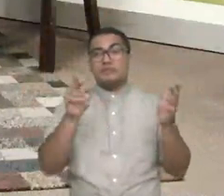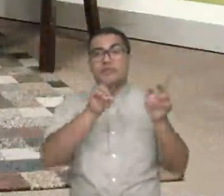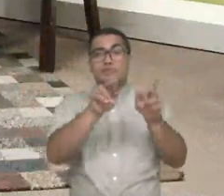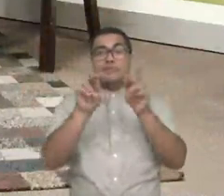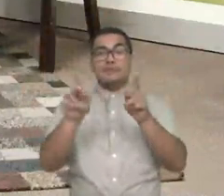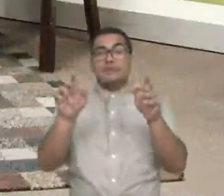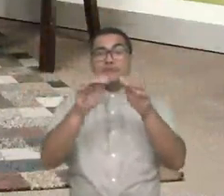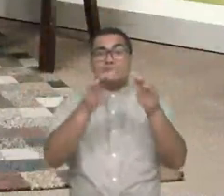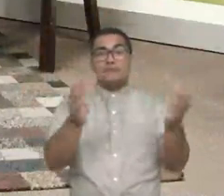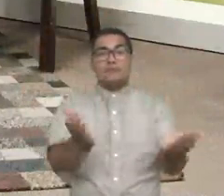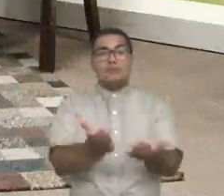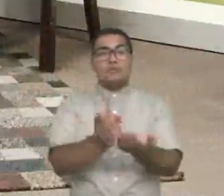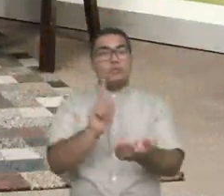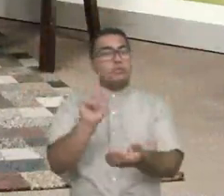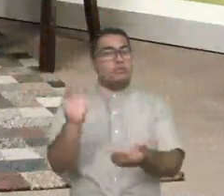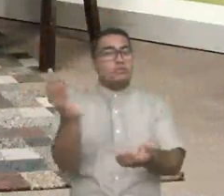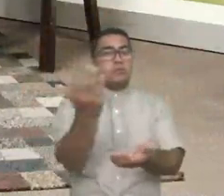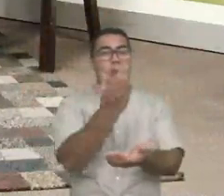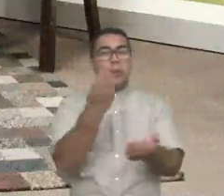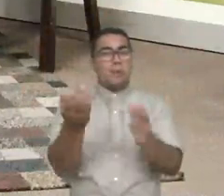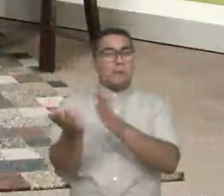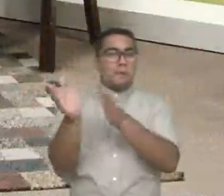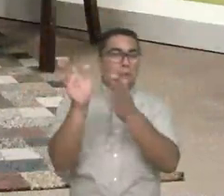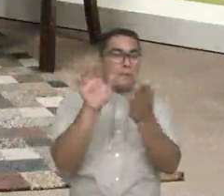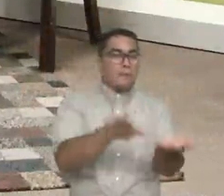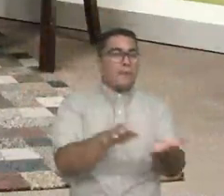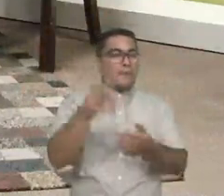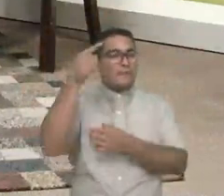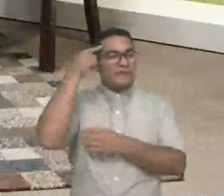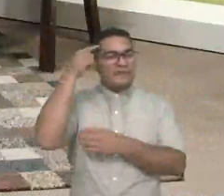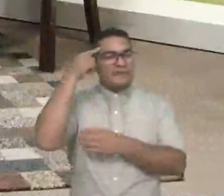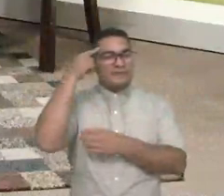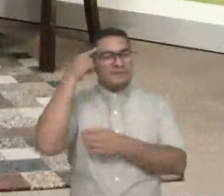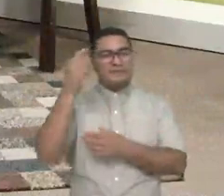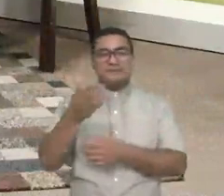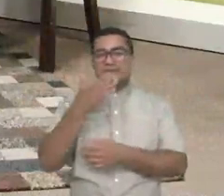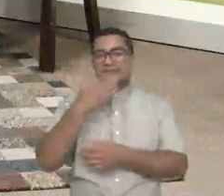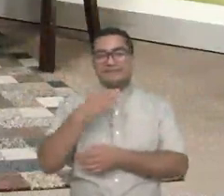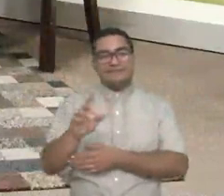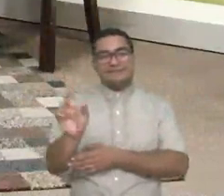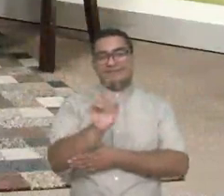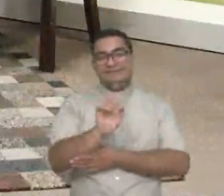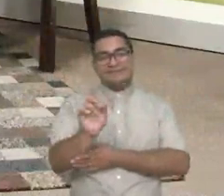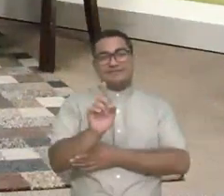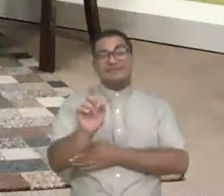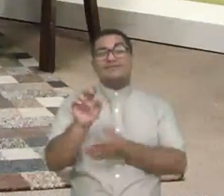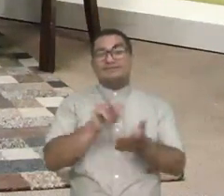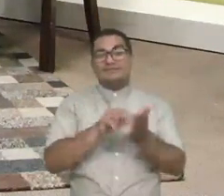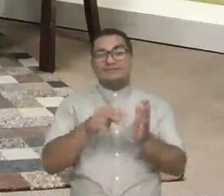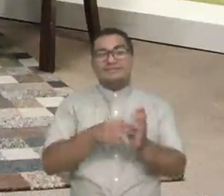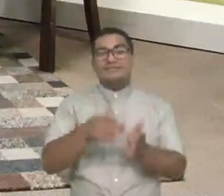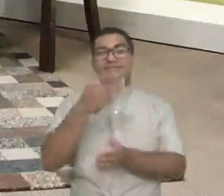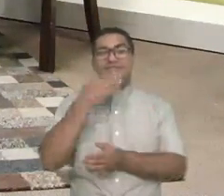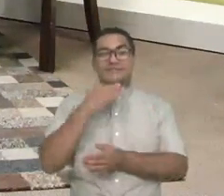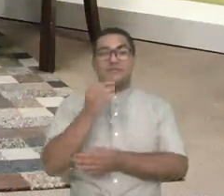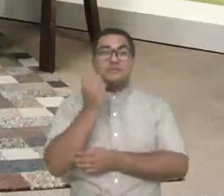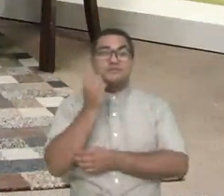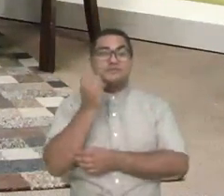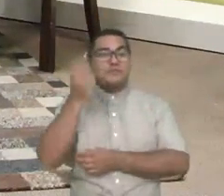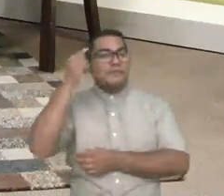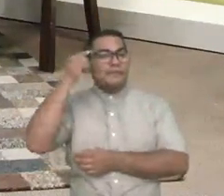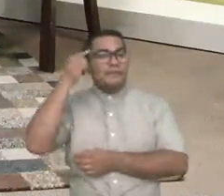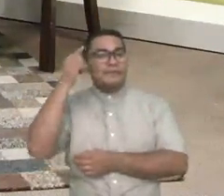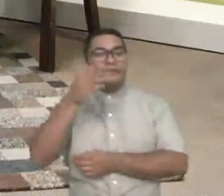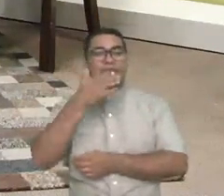vamos a ir muriendo uno por uno. O sea, tienen una mente. Por eso te digo que son pensamientos muy, muy negativos. Y eso, un pensamiento